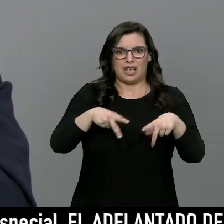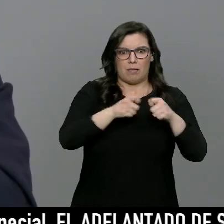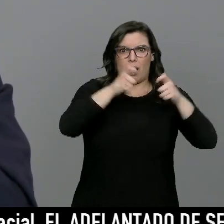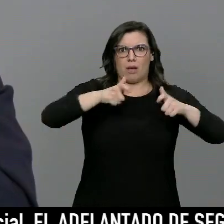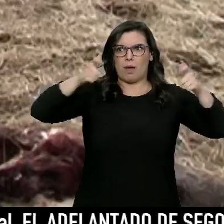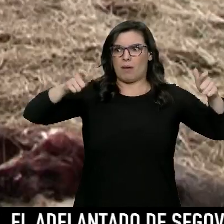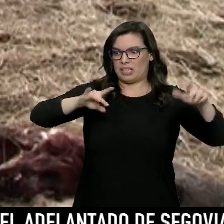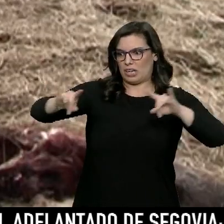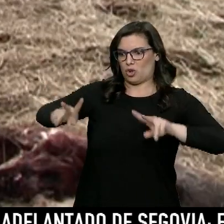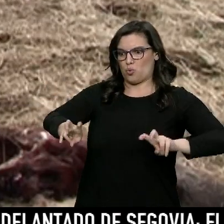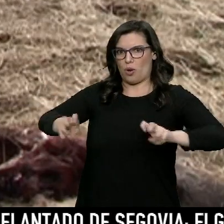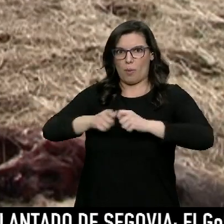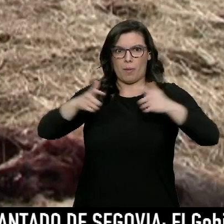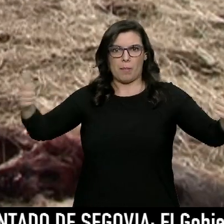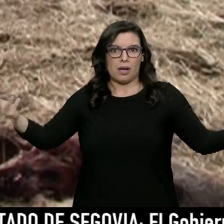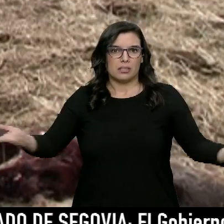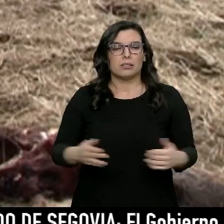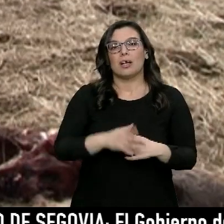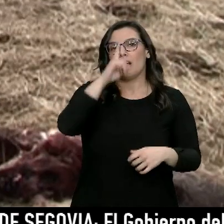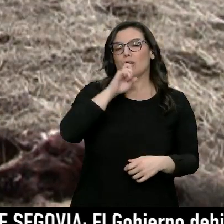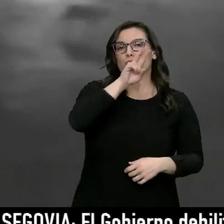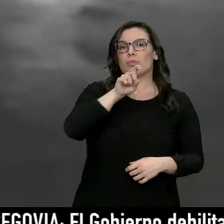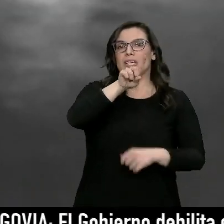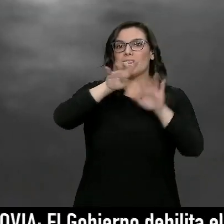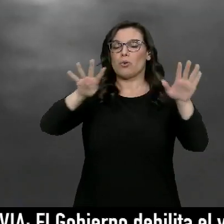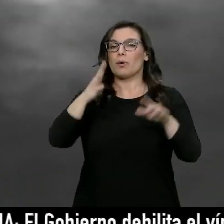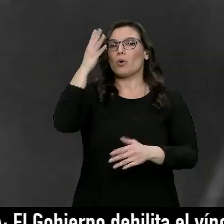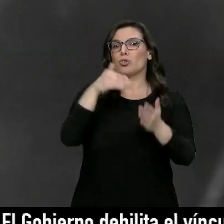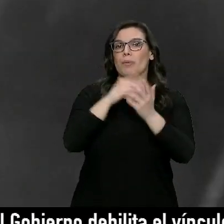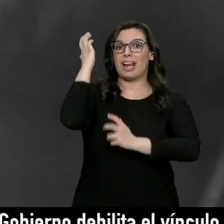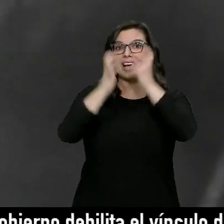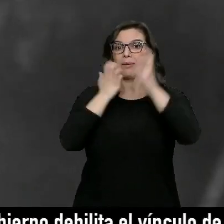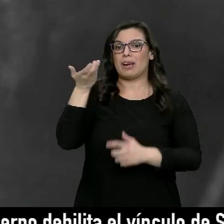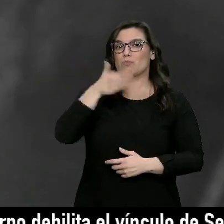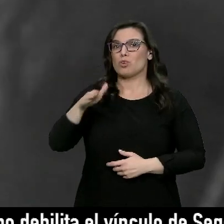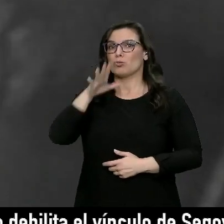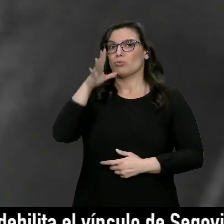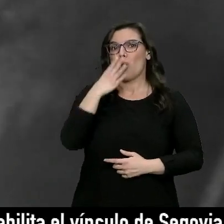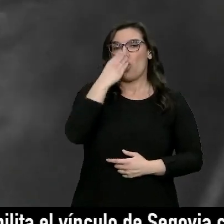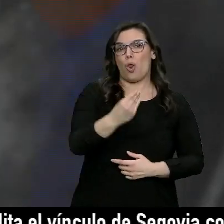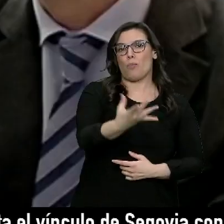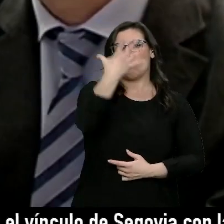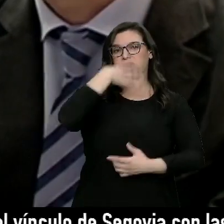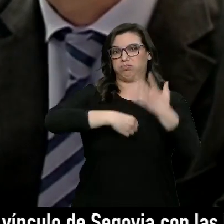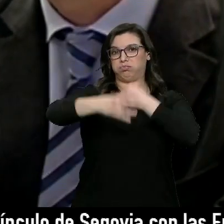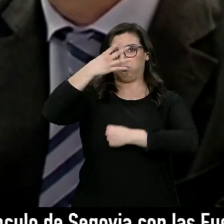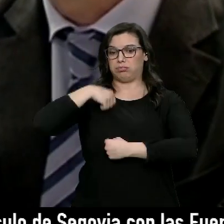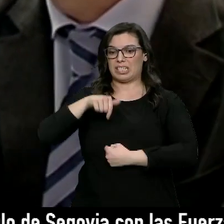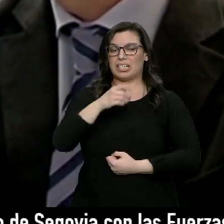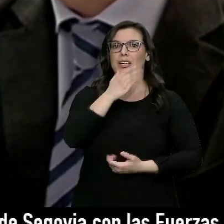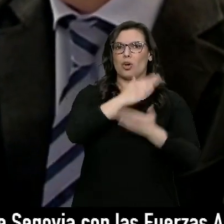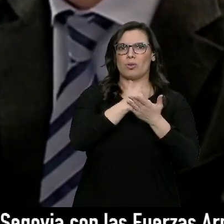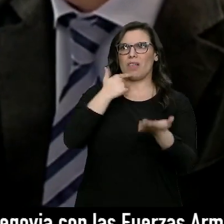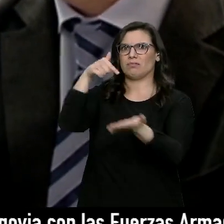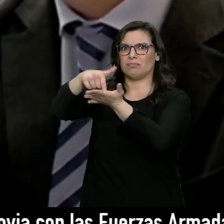donde nunca ha estado. En 2019, 4.000 reses murieron en Castilla y León por ataques de lobos. La comunidad llegó incluso a reclamar en